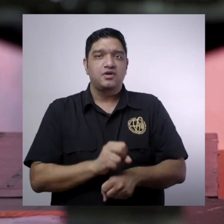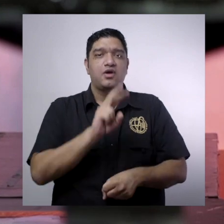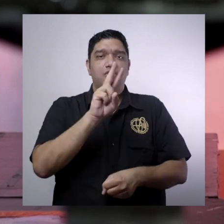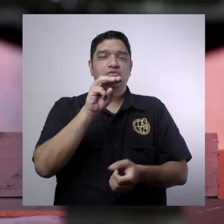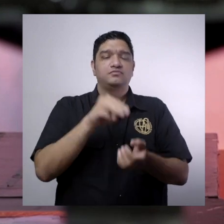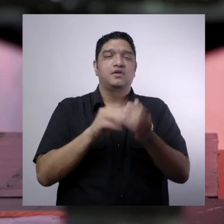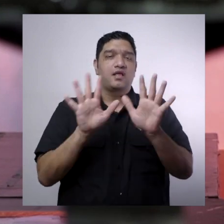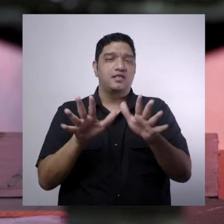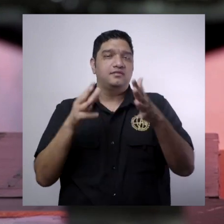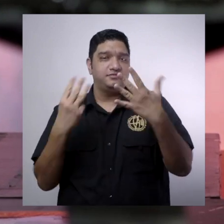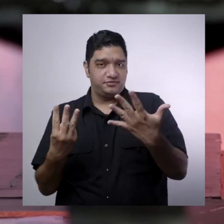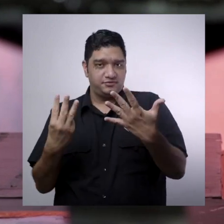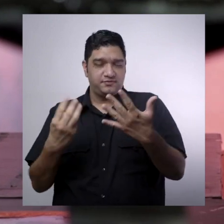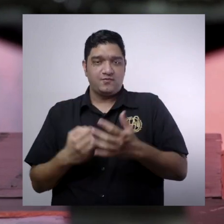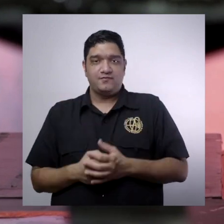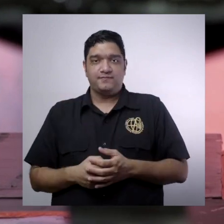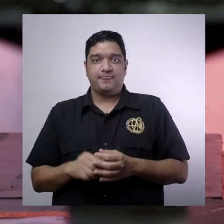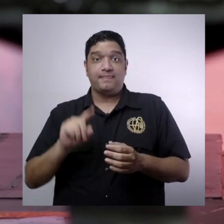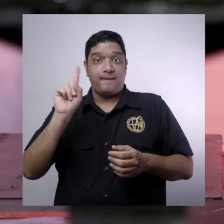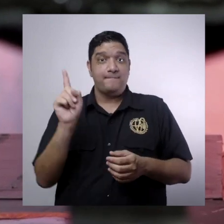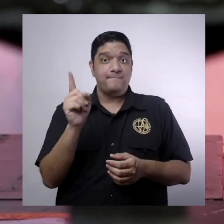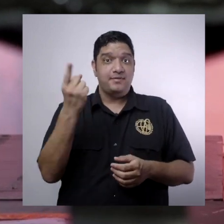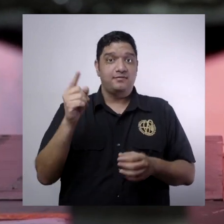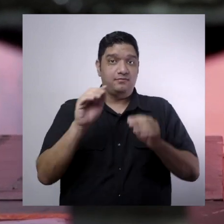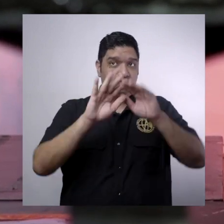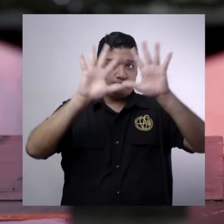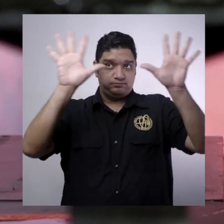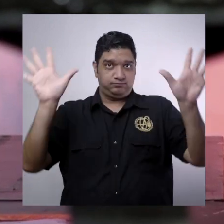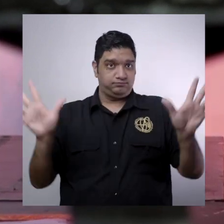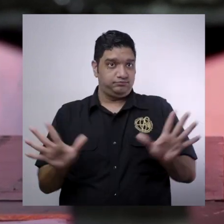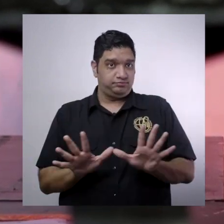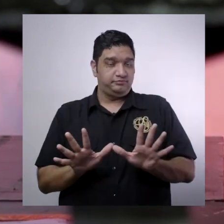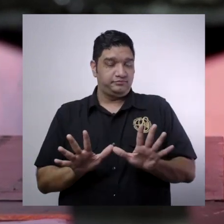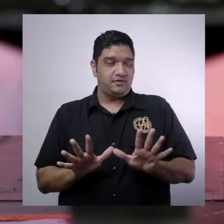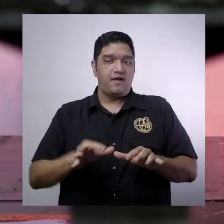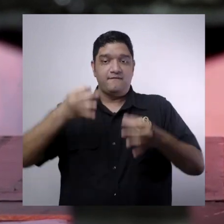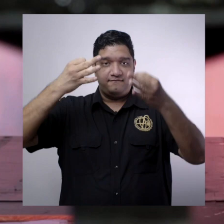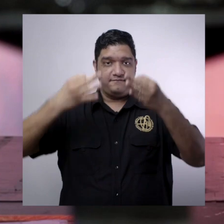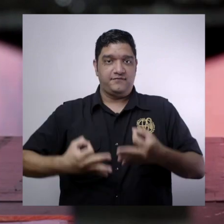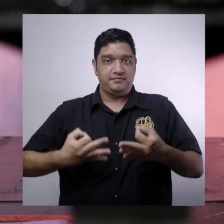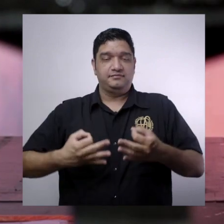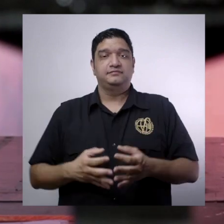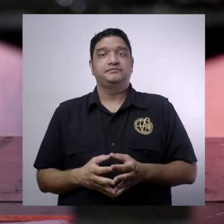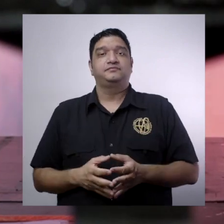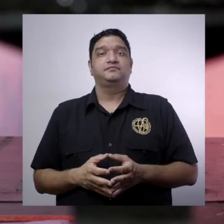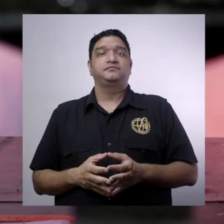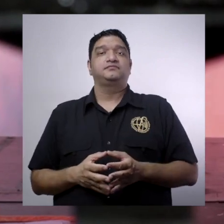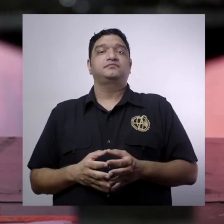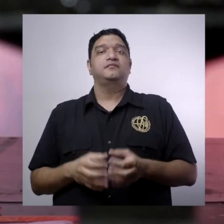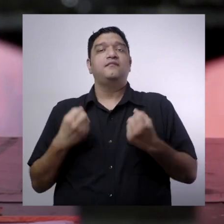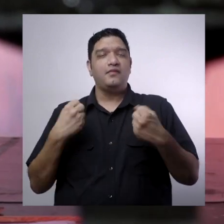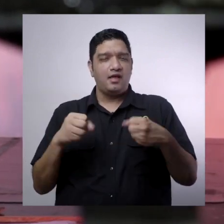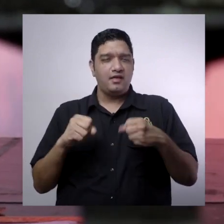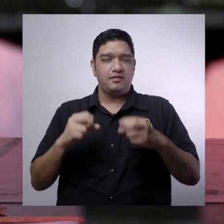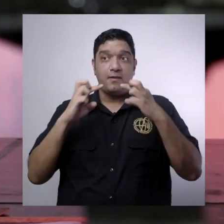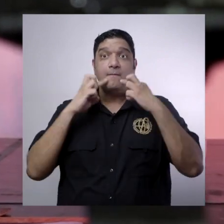2018 vino ya el primer mural formal a nivel público que se realizó